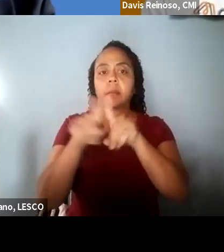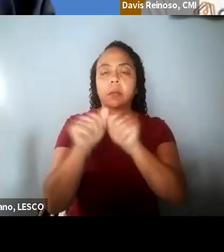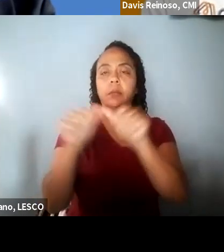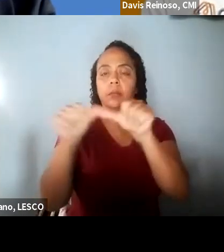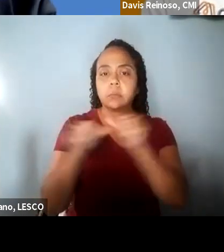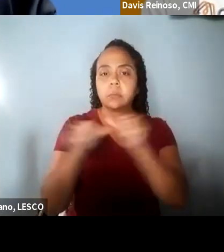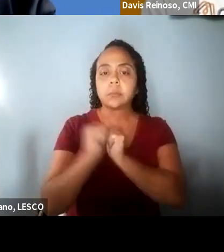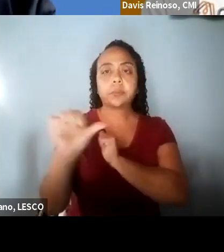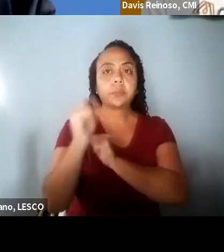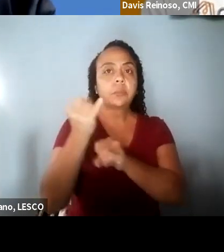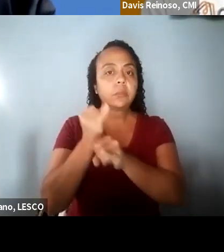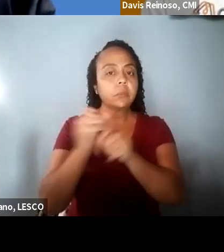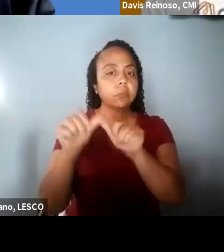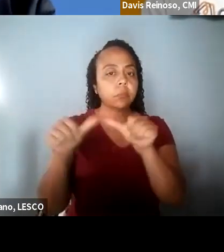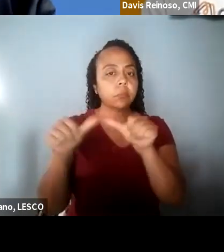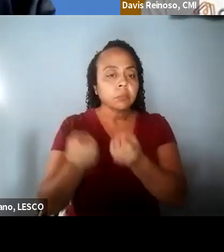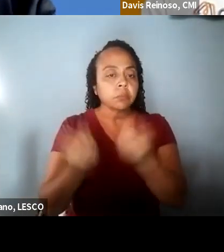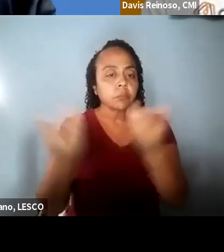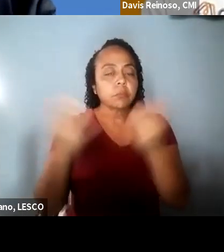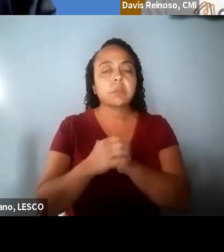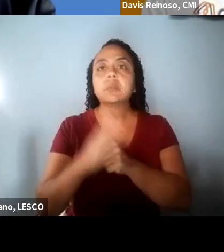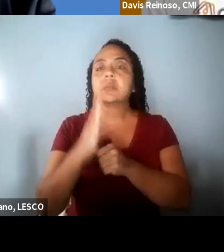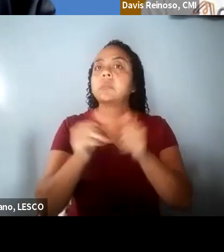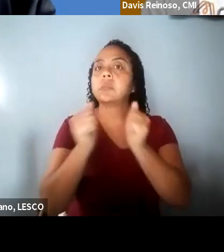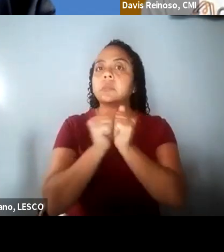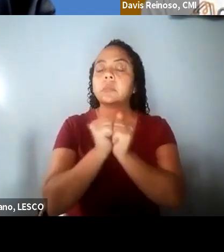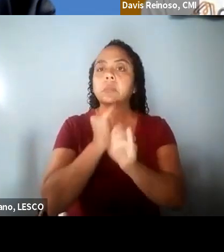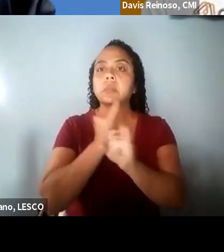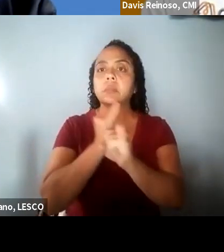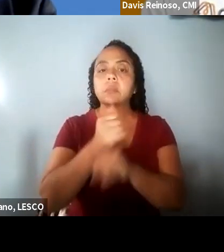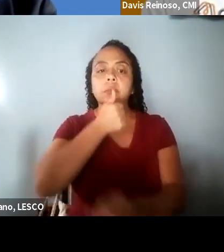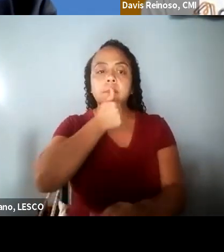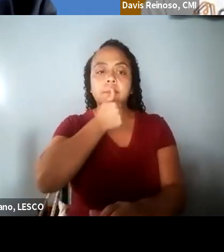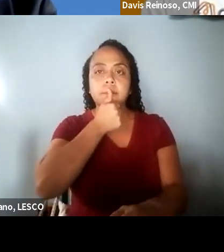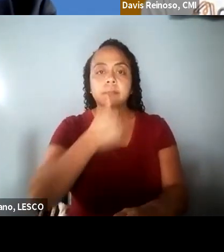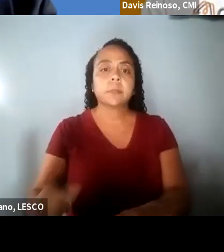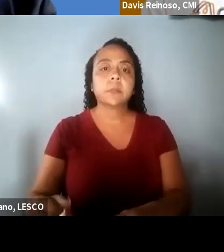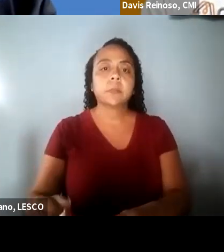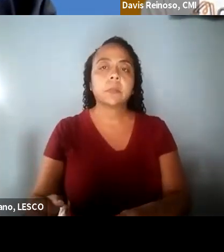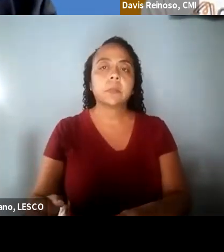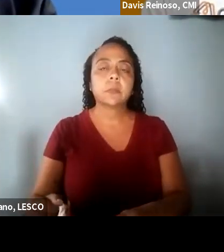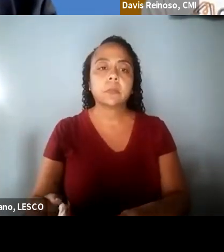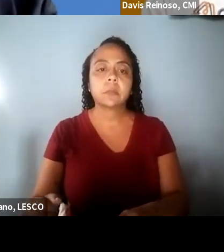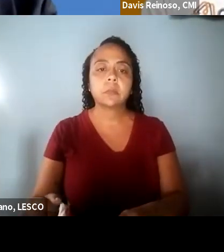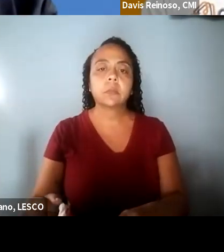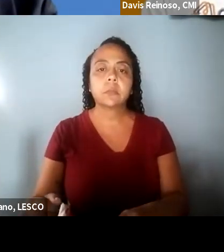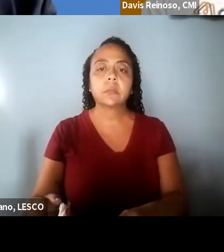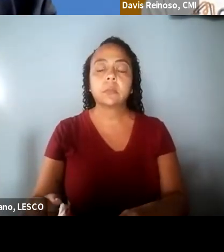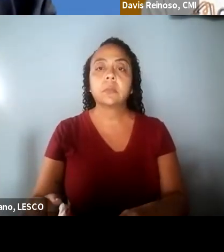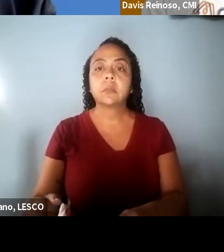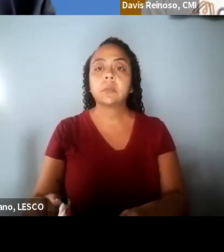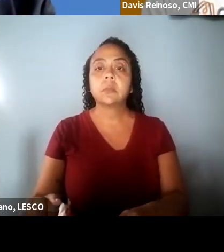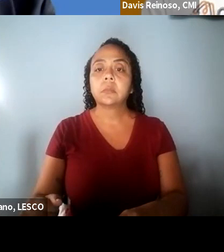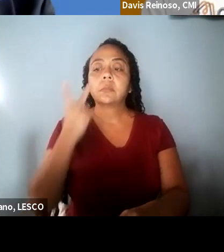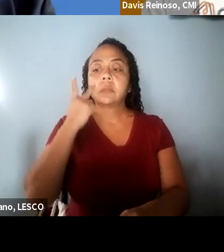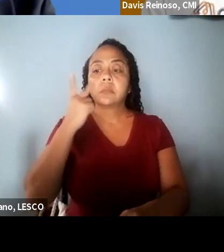otras instancias del sector público y con instancias del sector privado tomando las fortalezas de cada uno de